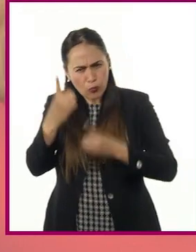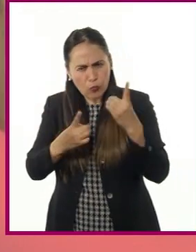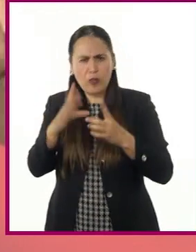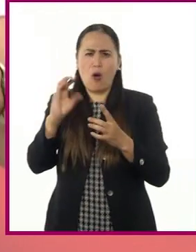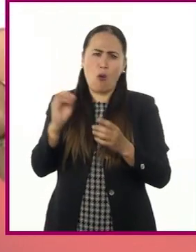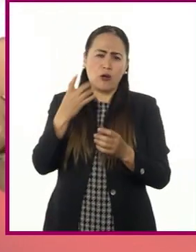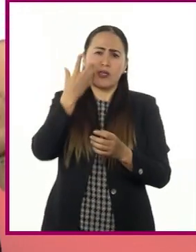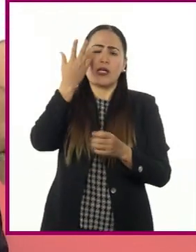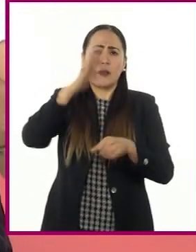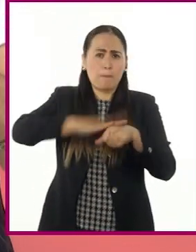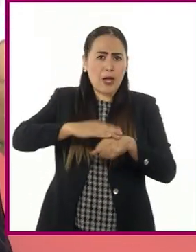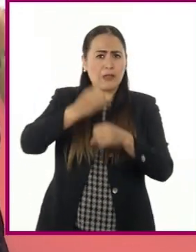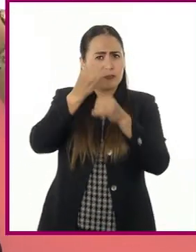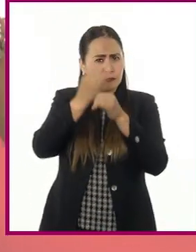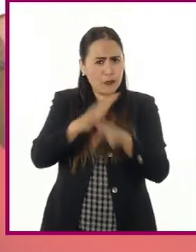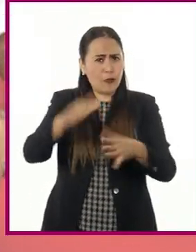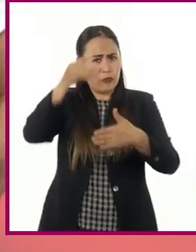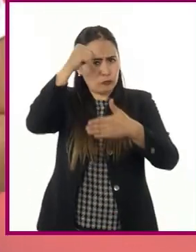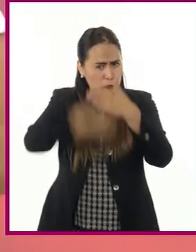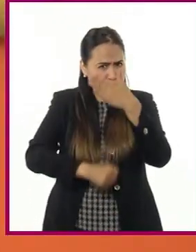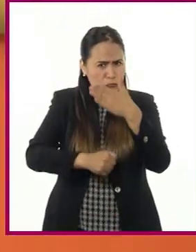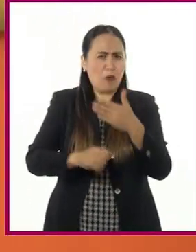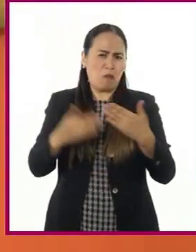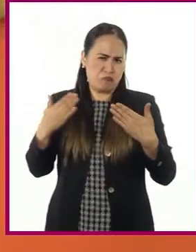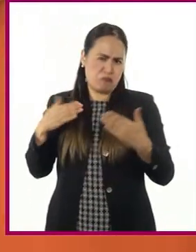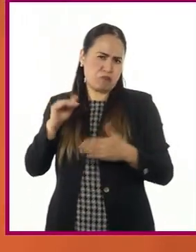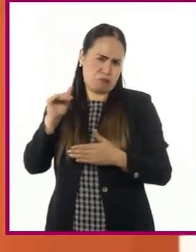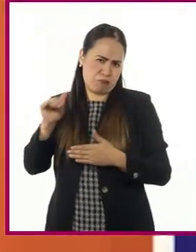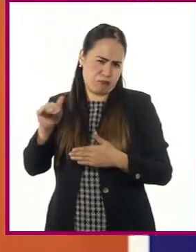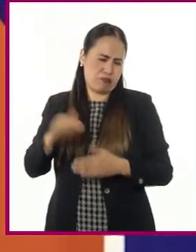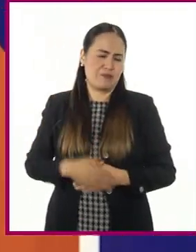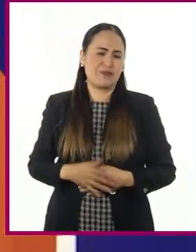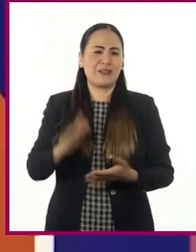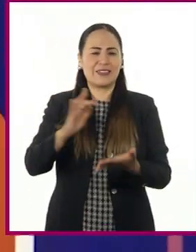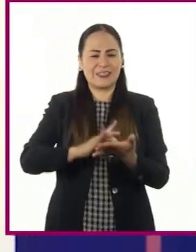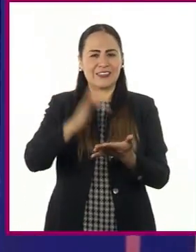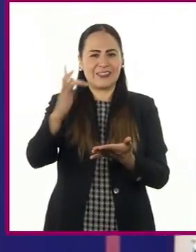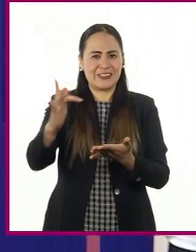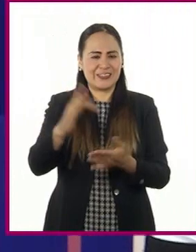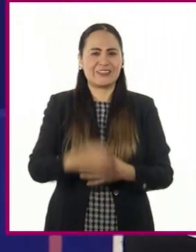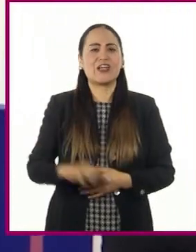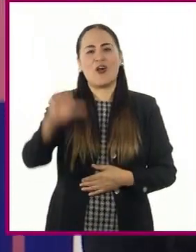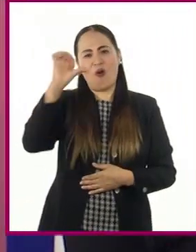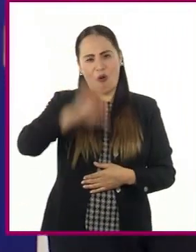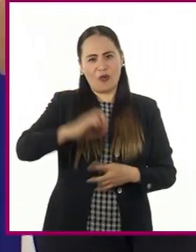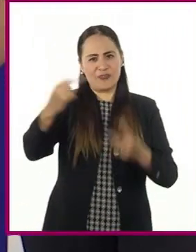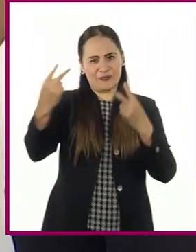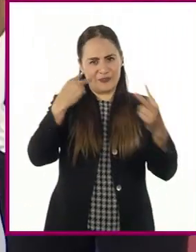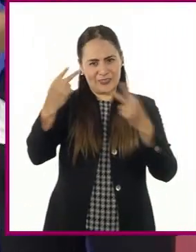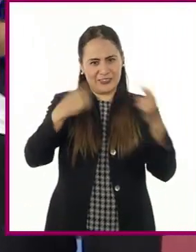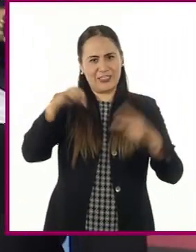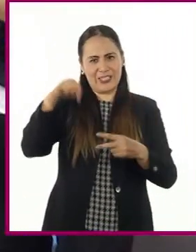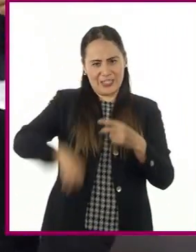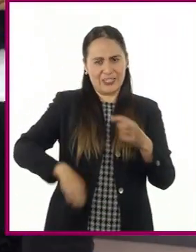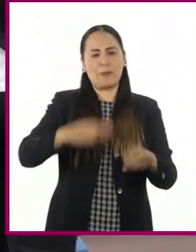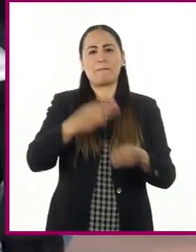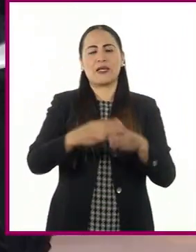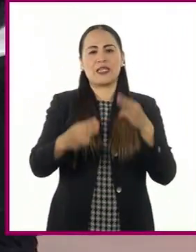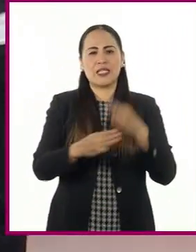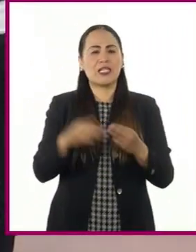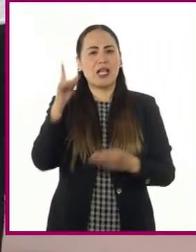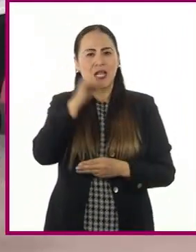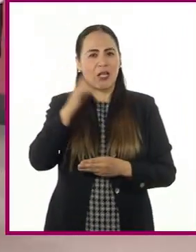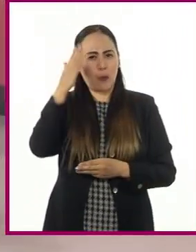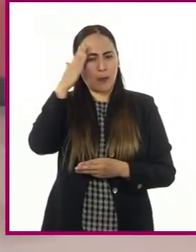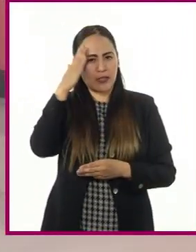quieren ampliar la información de esta sesión. Gracias por compartir con nosotros esta sesión de lengua materna, primer